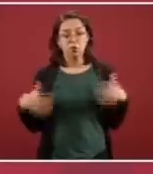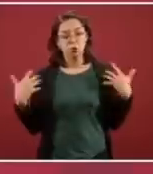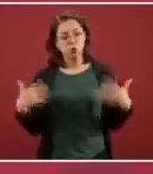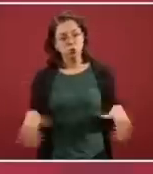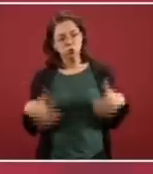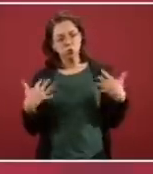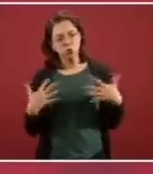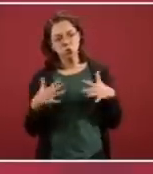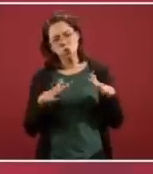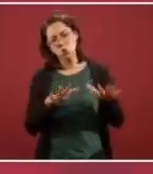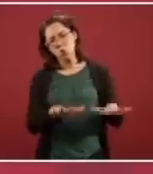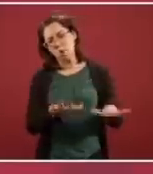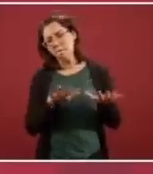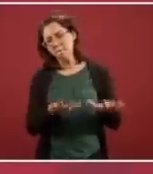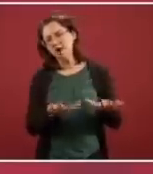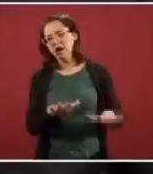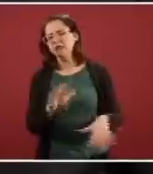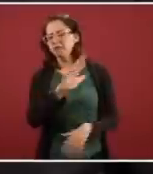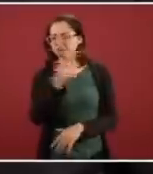reconocerle